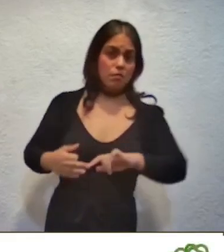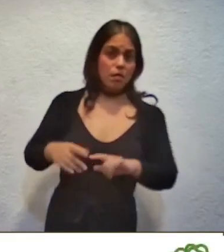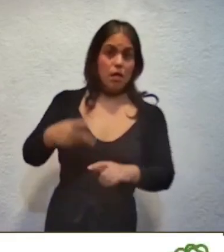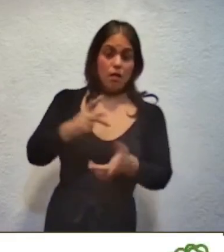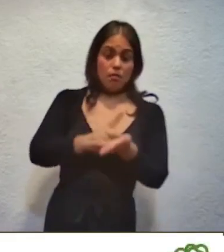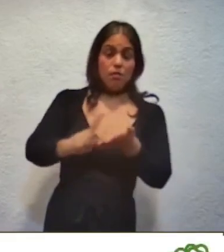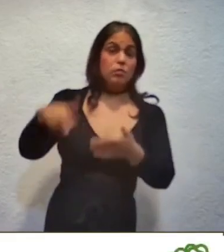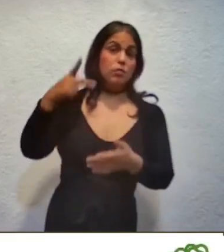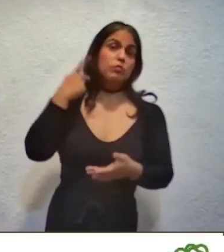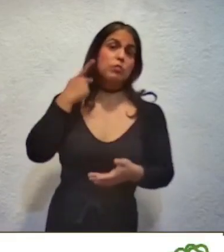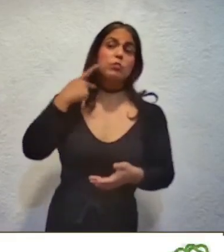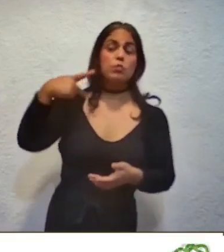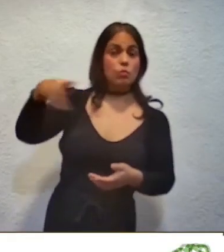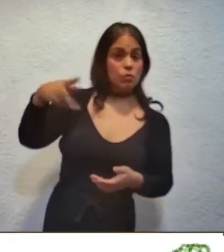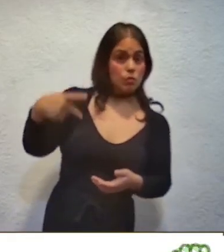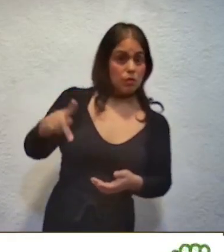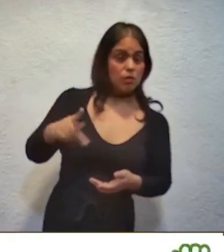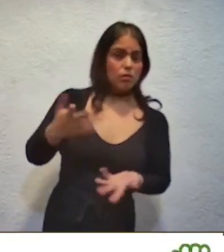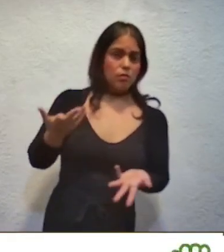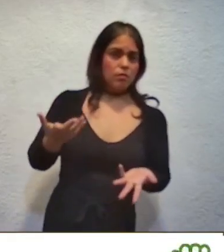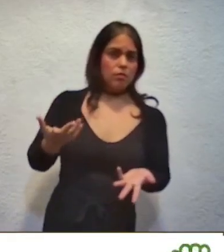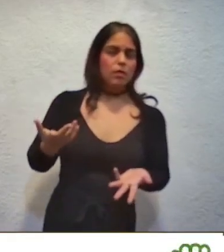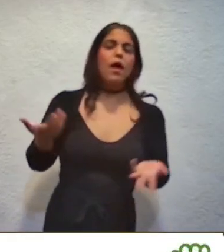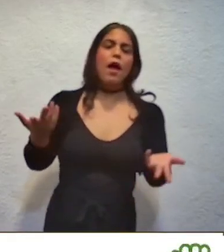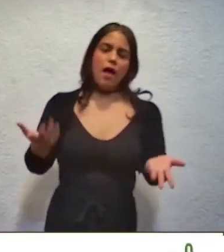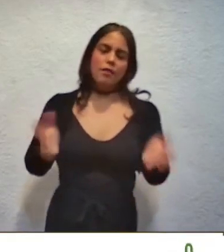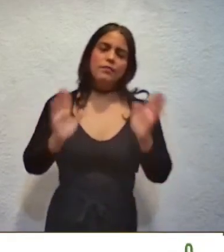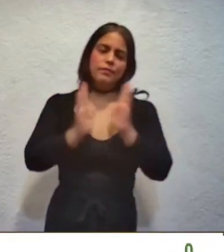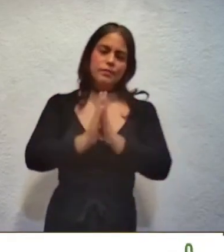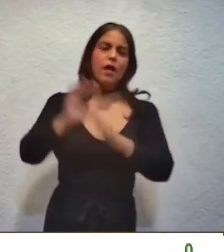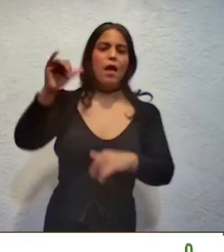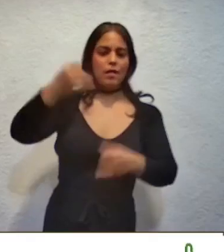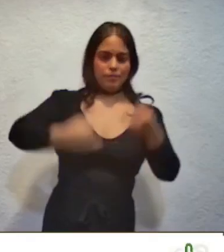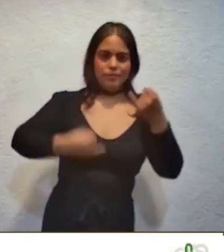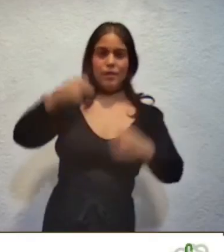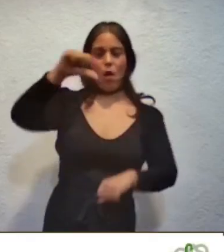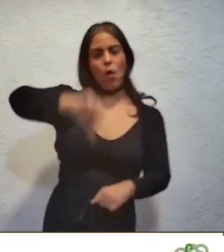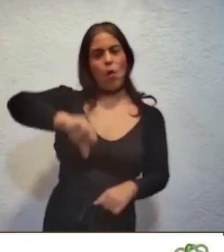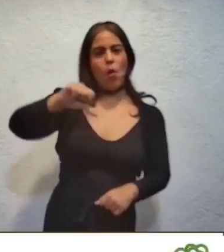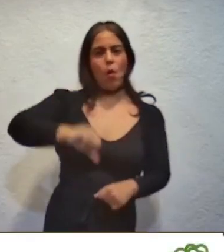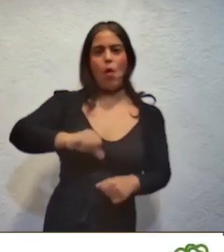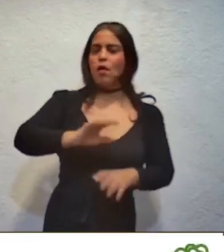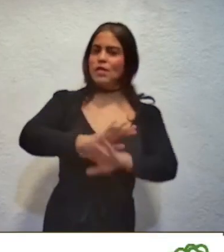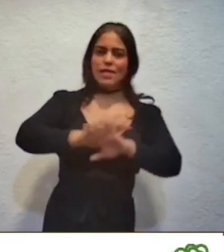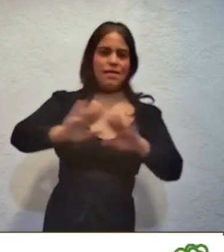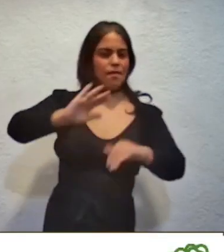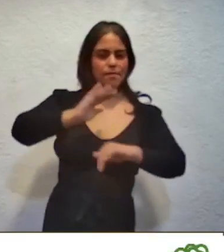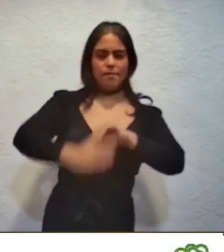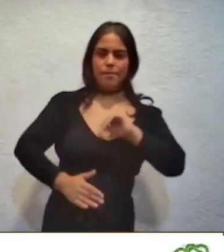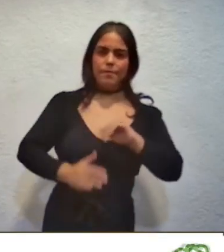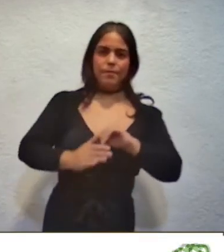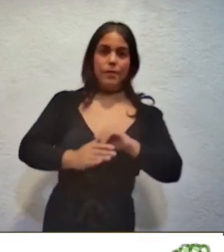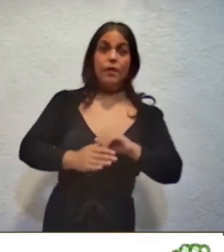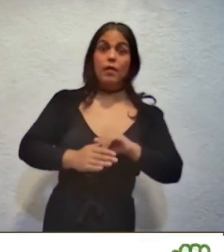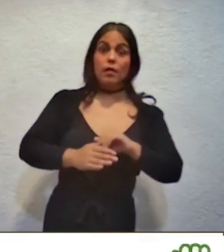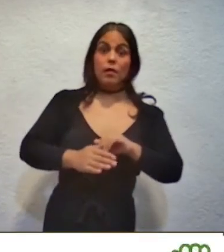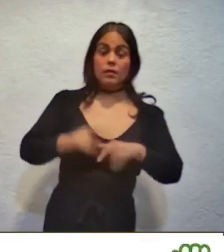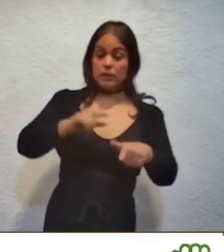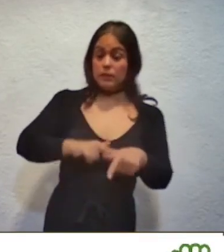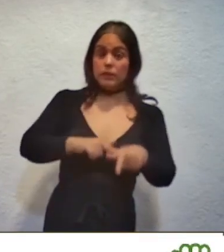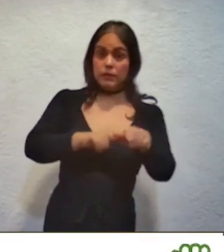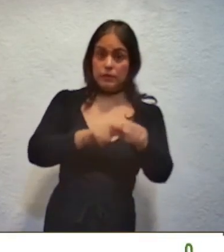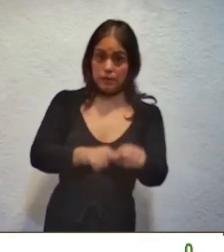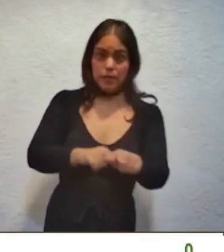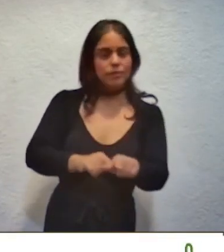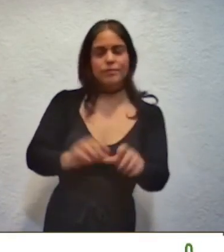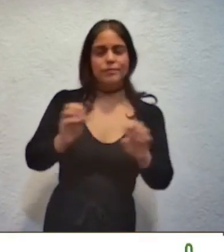derechos político-electorales, es que se propone que este órgano jurisdiccional determine declarar improcedente la continuidad de la medida de